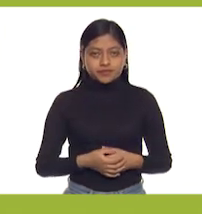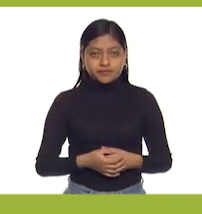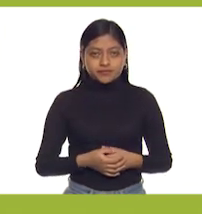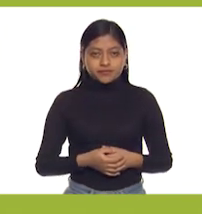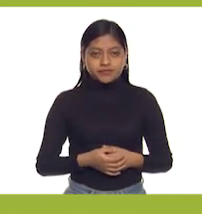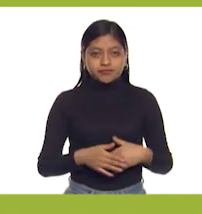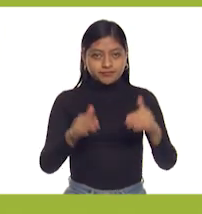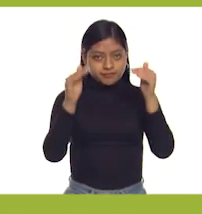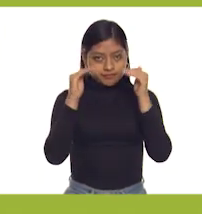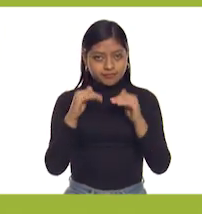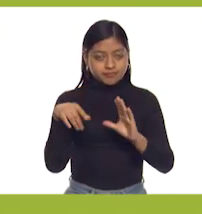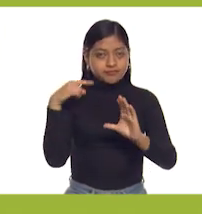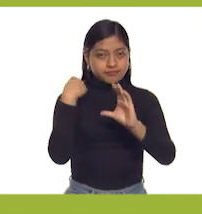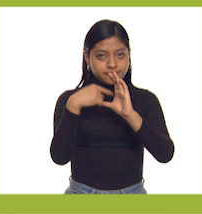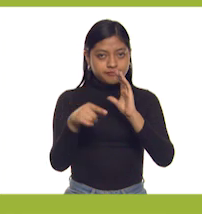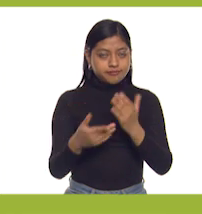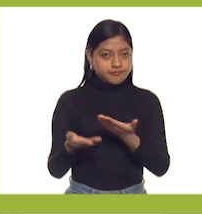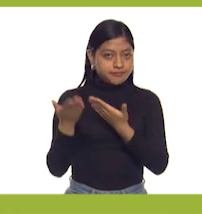sep.gob.mx. Correo